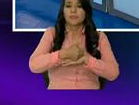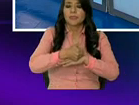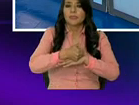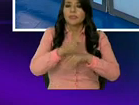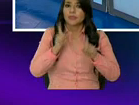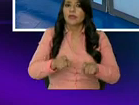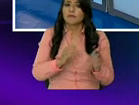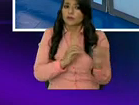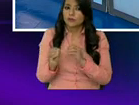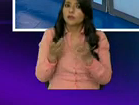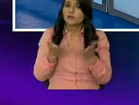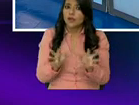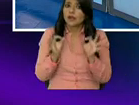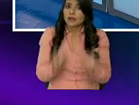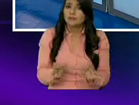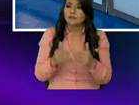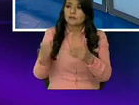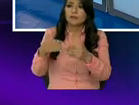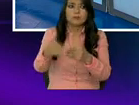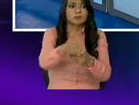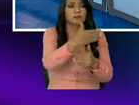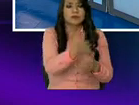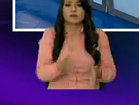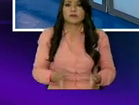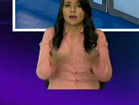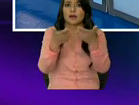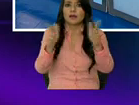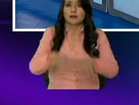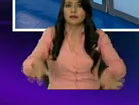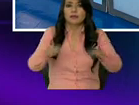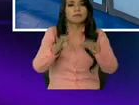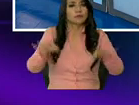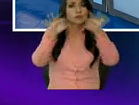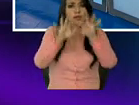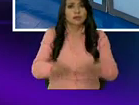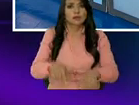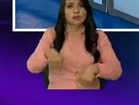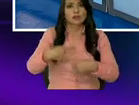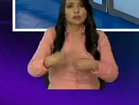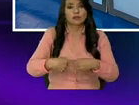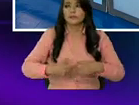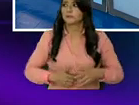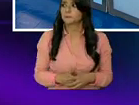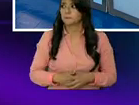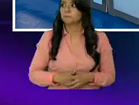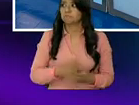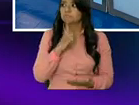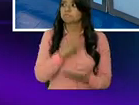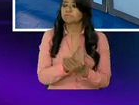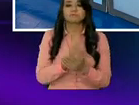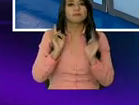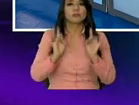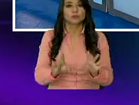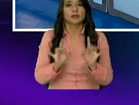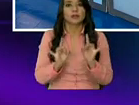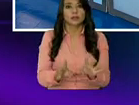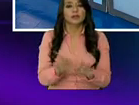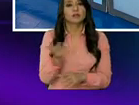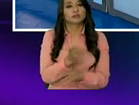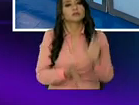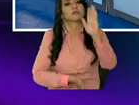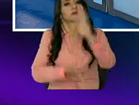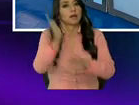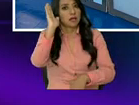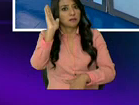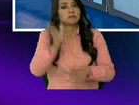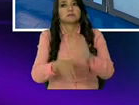se tomen las medidas, se trate de habilitar esta zona, que es importante acá en la ciudad. Sí, claro. Indudablemente. Mucha suerte, Robert, Ali, para en